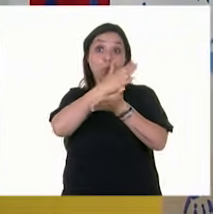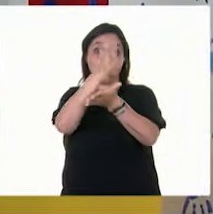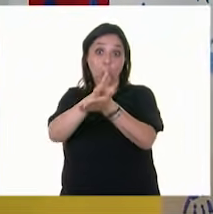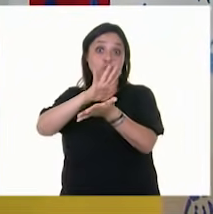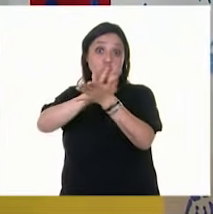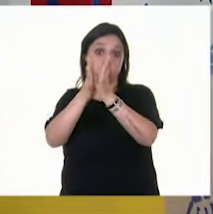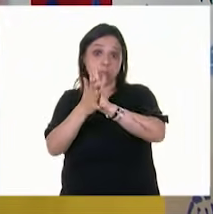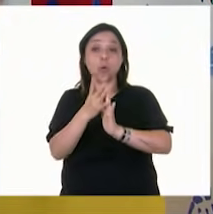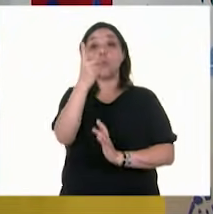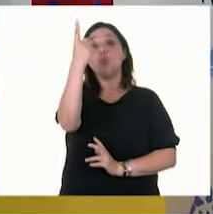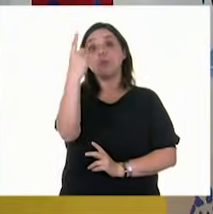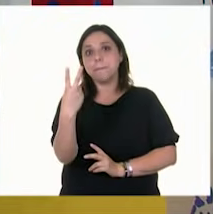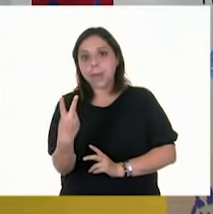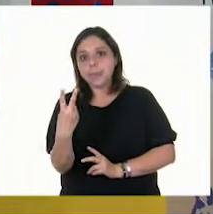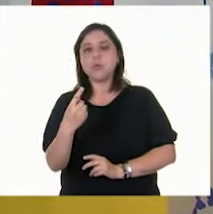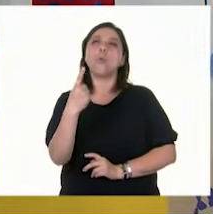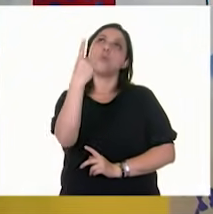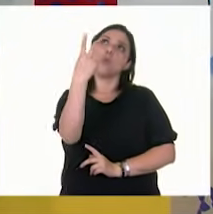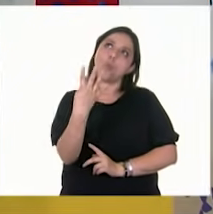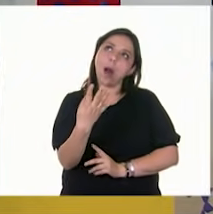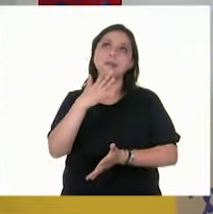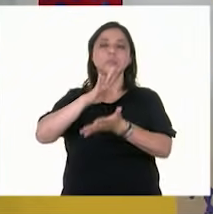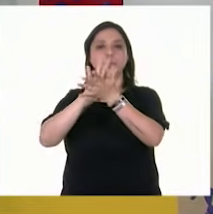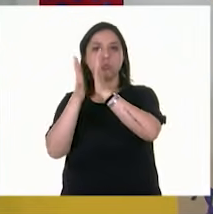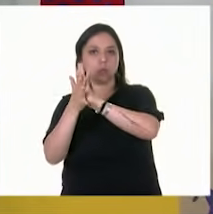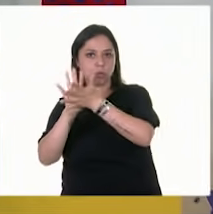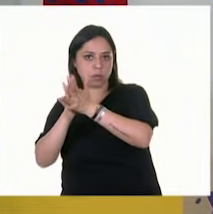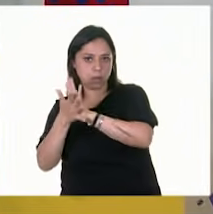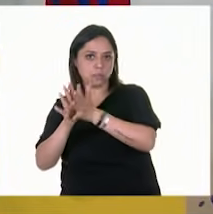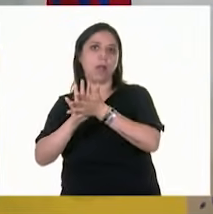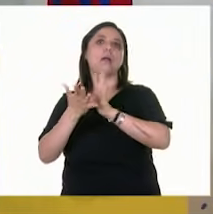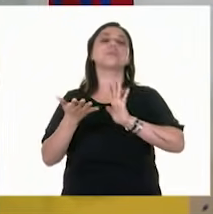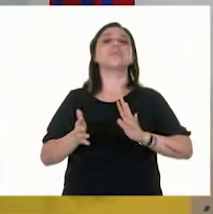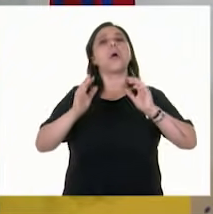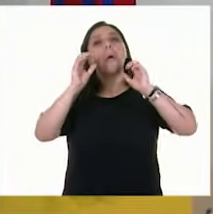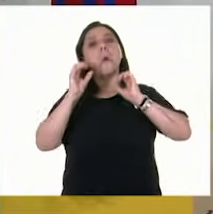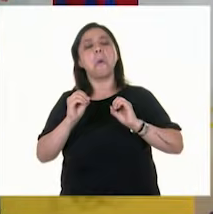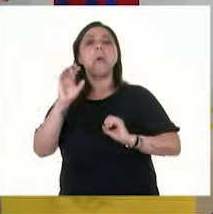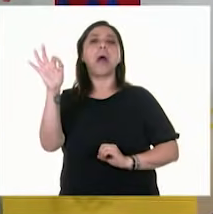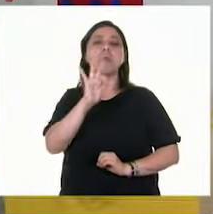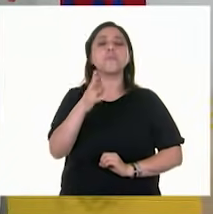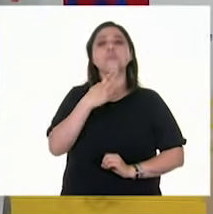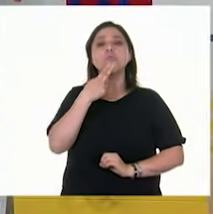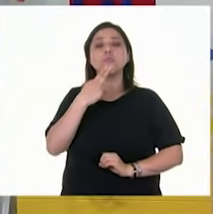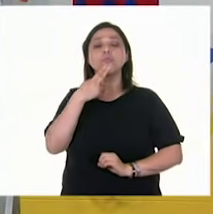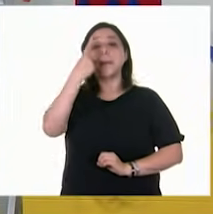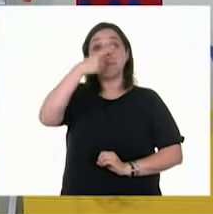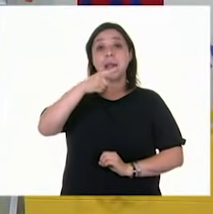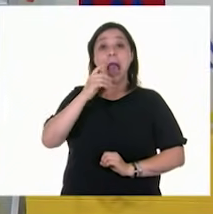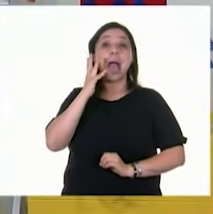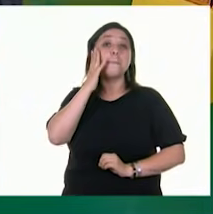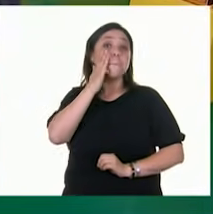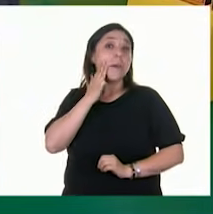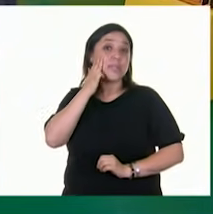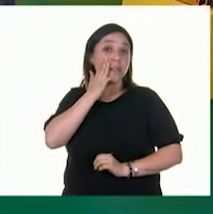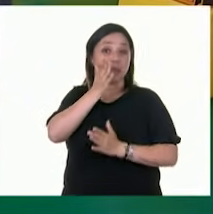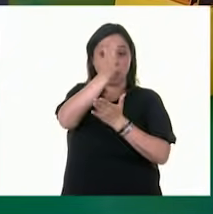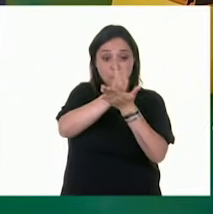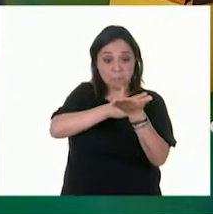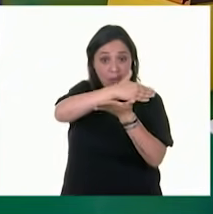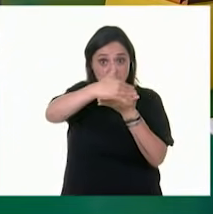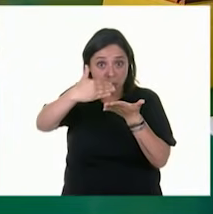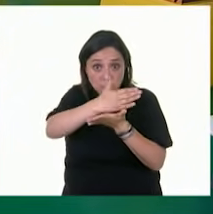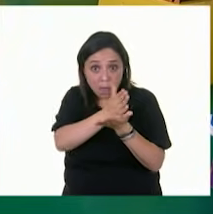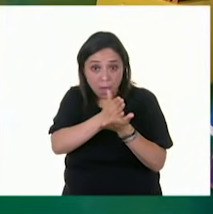pido medio de tortillas, 1/4 de tortillas, ok. Claro. Y, por ejemplo, ¿podría servir también las fracciones al repartir una manzana? Pues